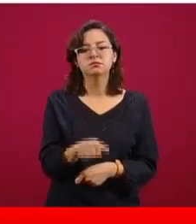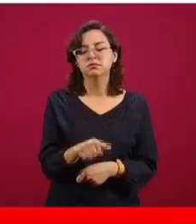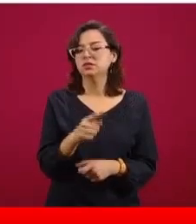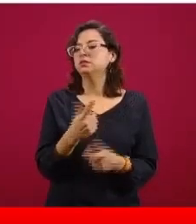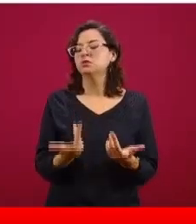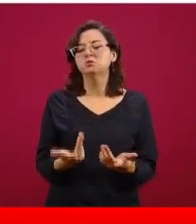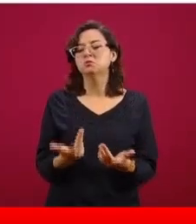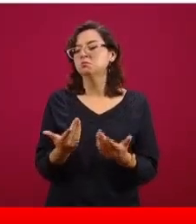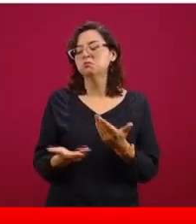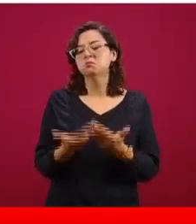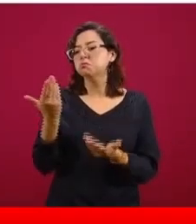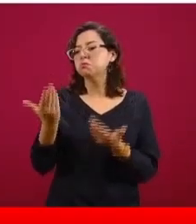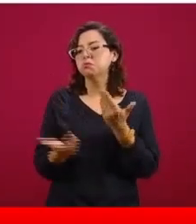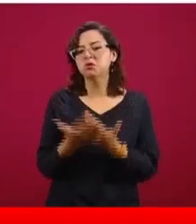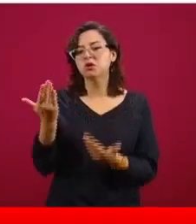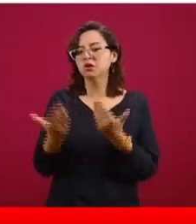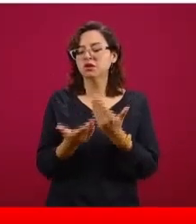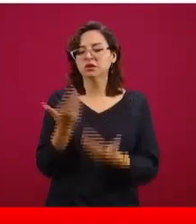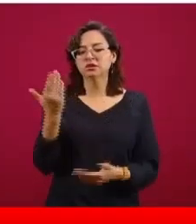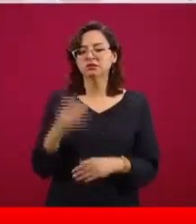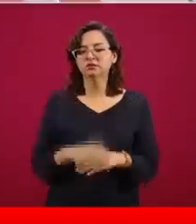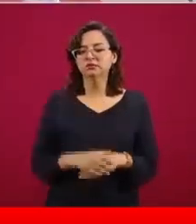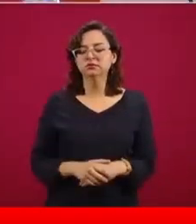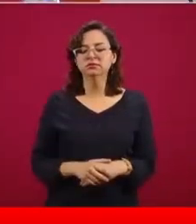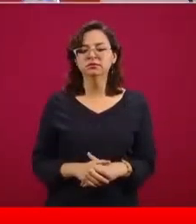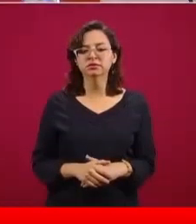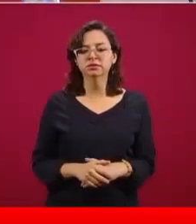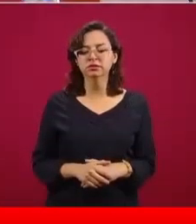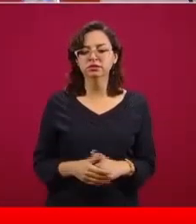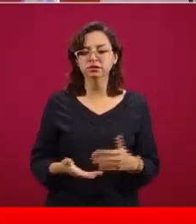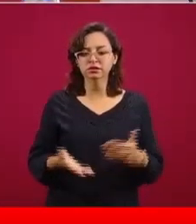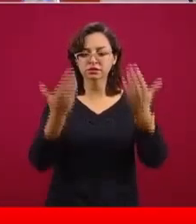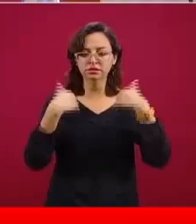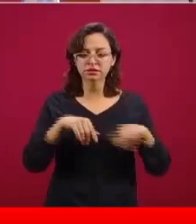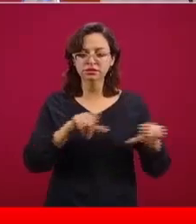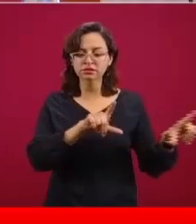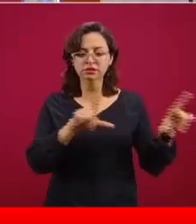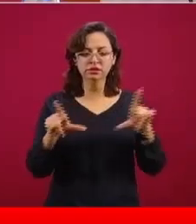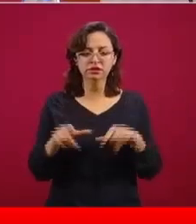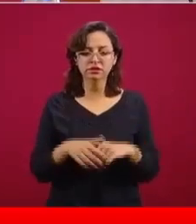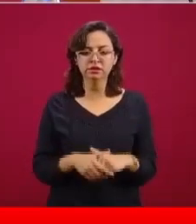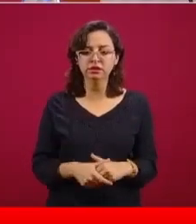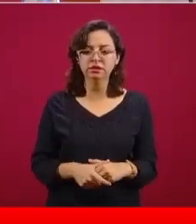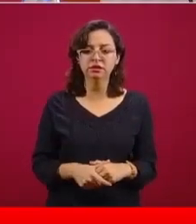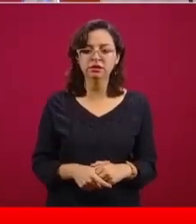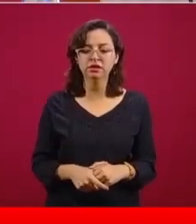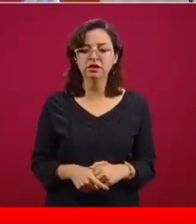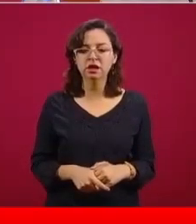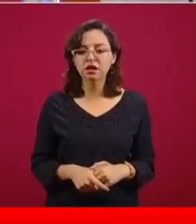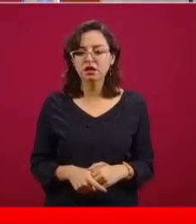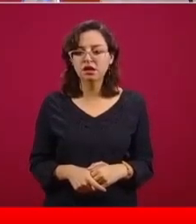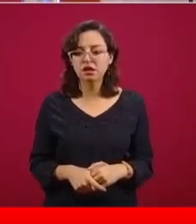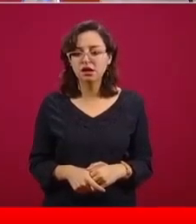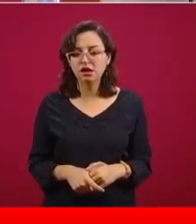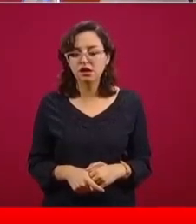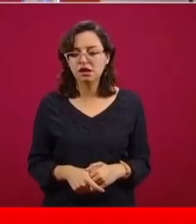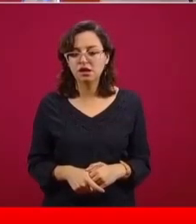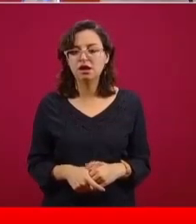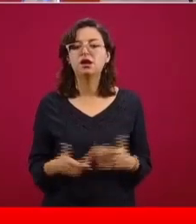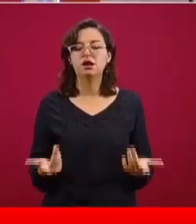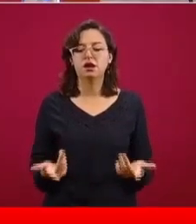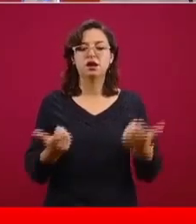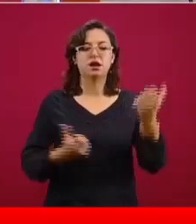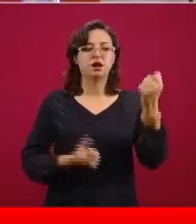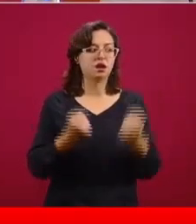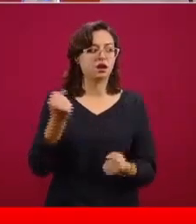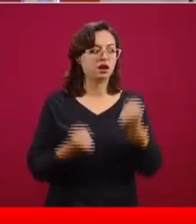media nacional es decir no son números altos ahí adelante en robo específico robo de